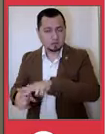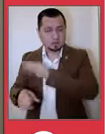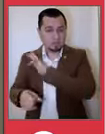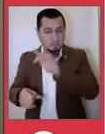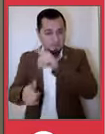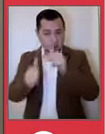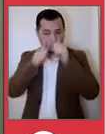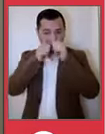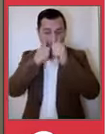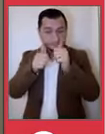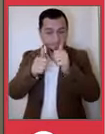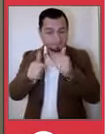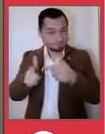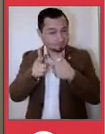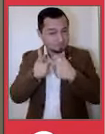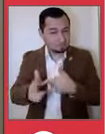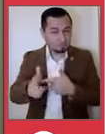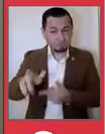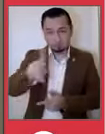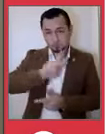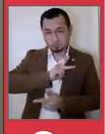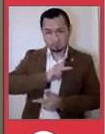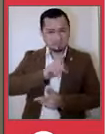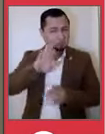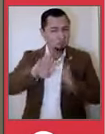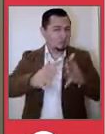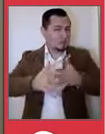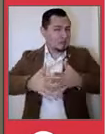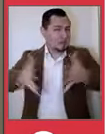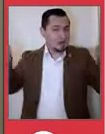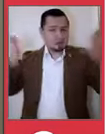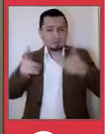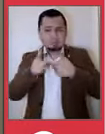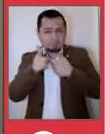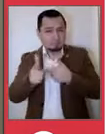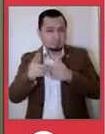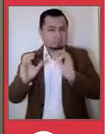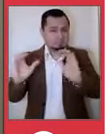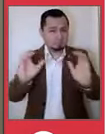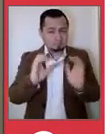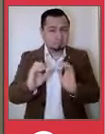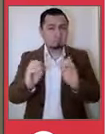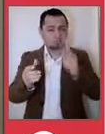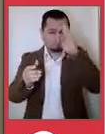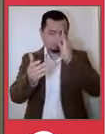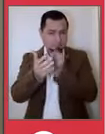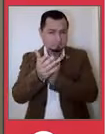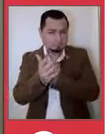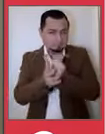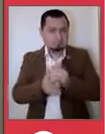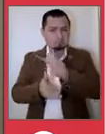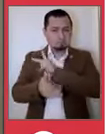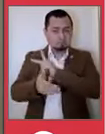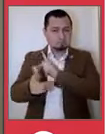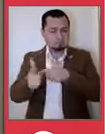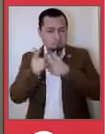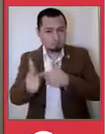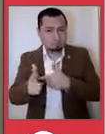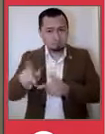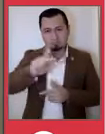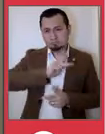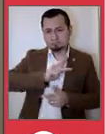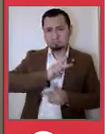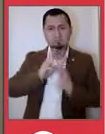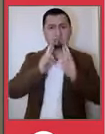que hablamos el reto que tenemos enfrente es enorme y hay una gran presión por eso estamos tomando medidas para ir escalando nuestra capacidad de